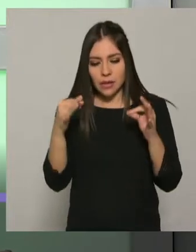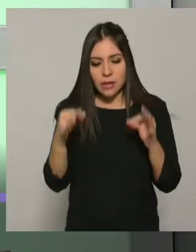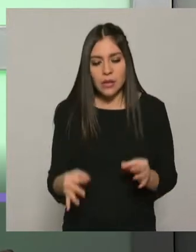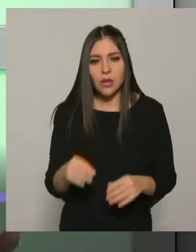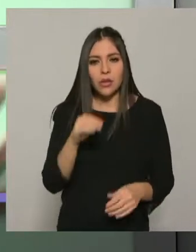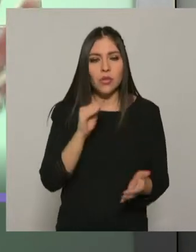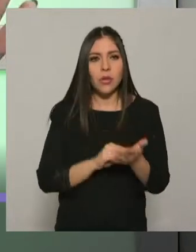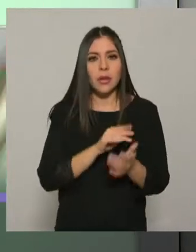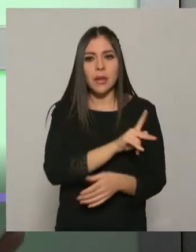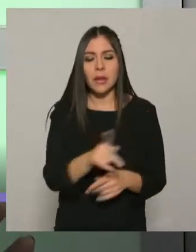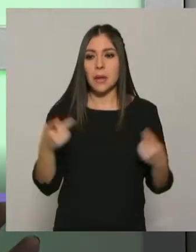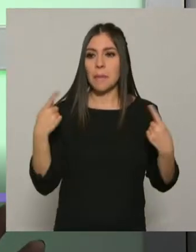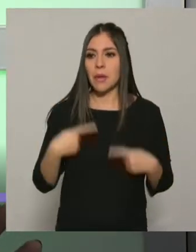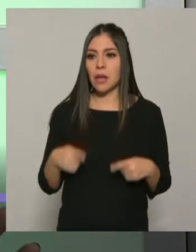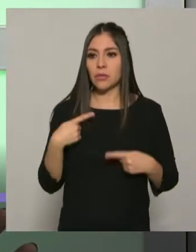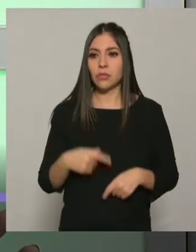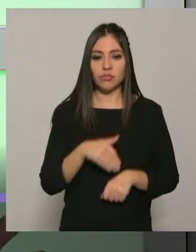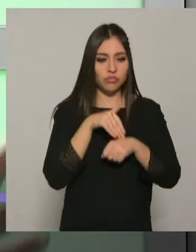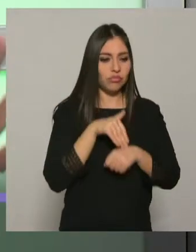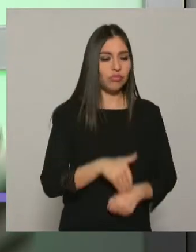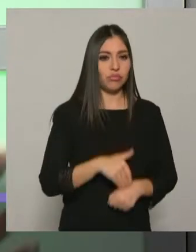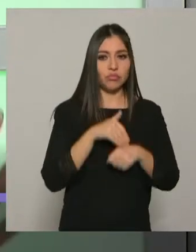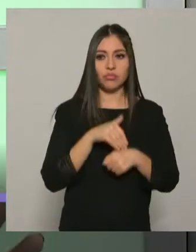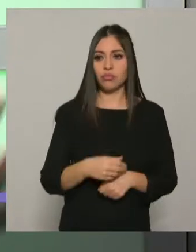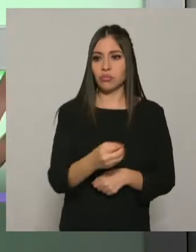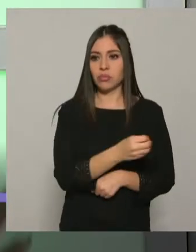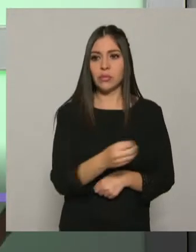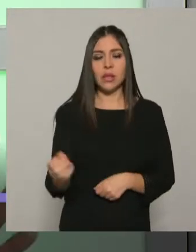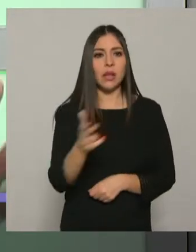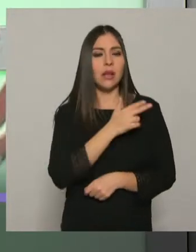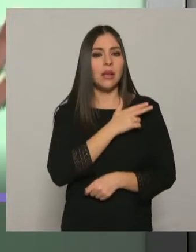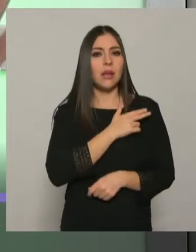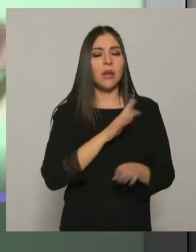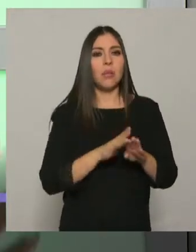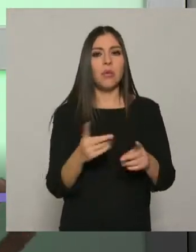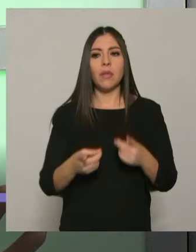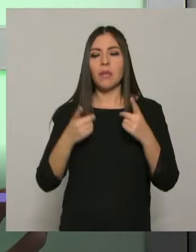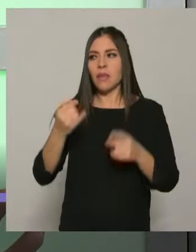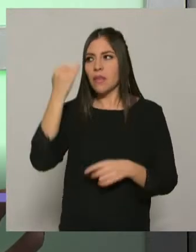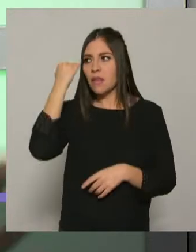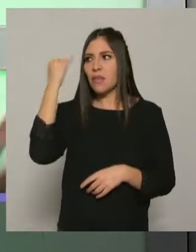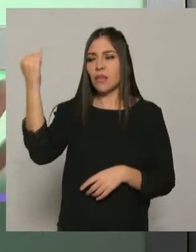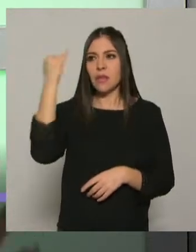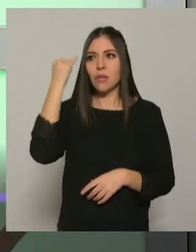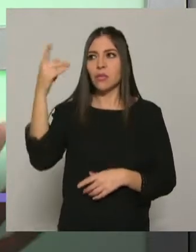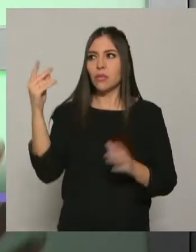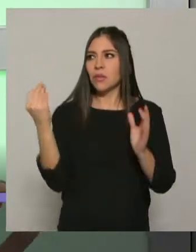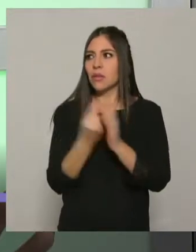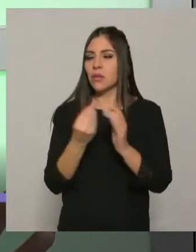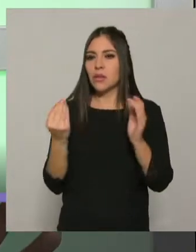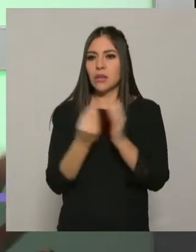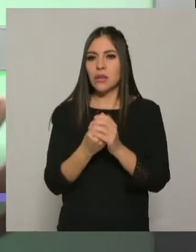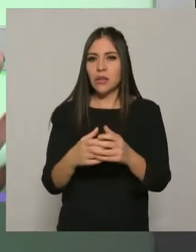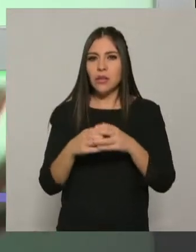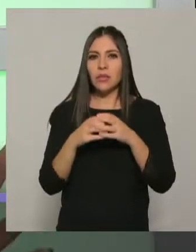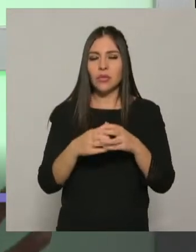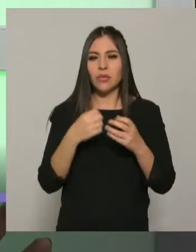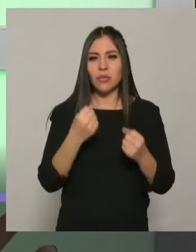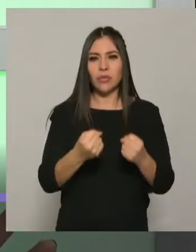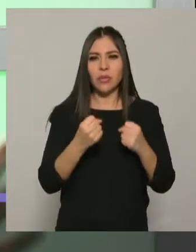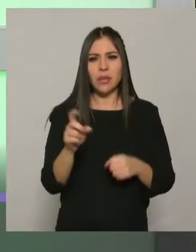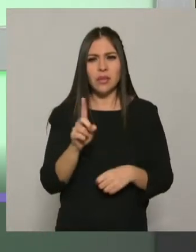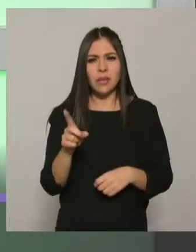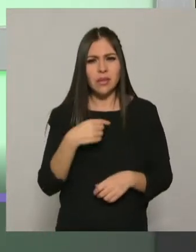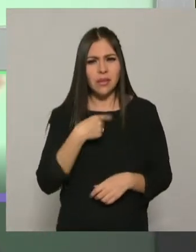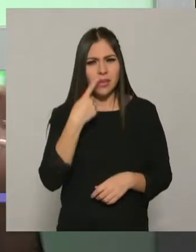a la gente, de estar lastimando a la gente y de estar llevando ideas fascistas, repito, de extrema derecha, que yo cuando